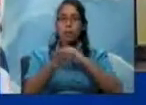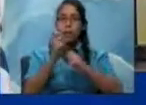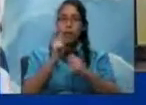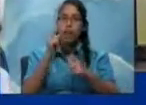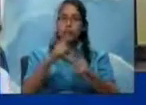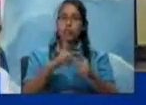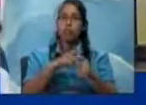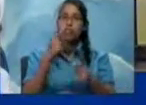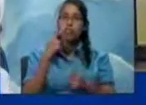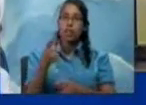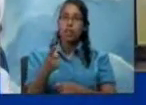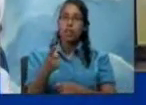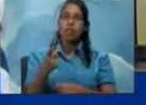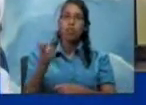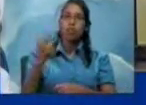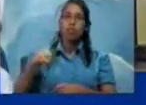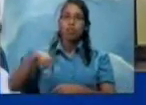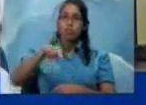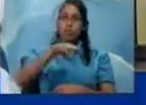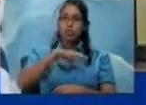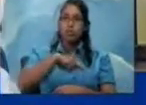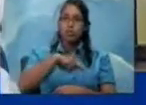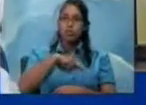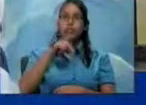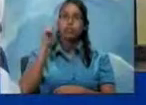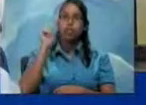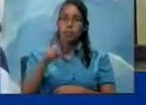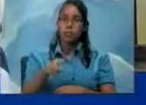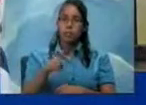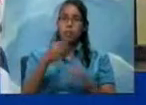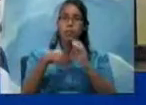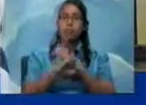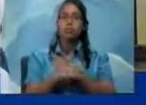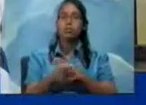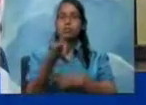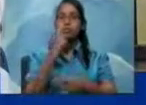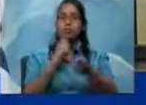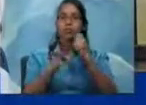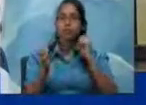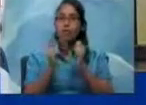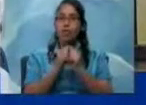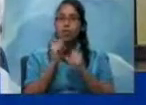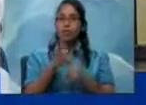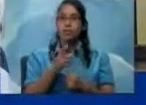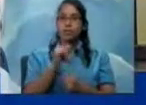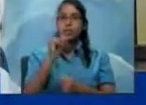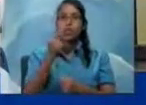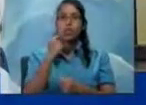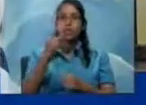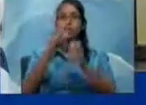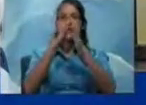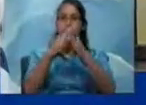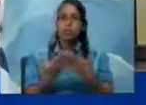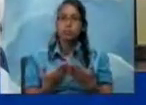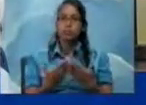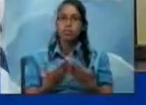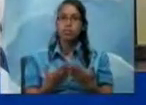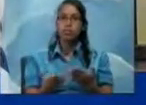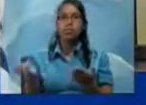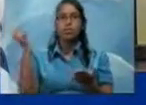ellos dijeron Nosotros también vamos contigo y dice la Biblia